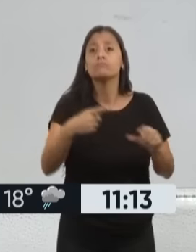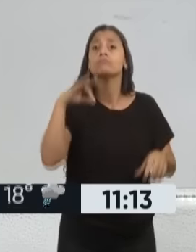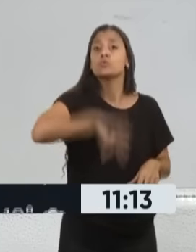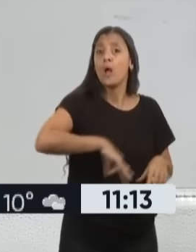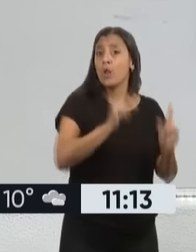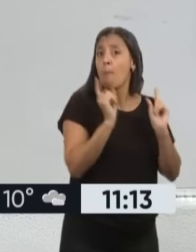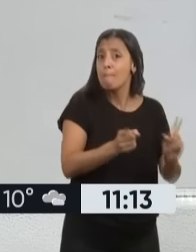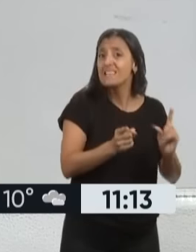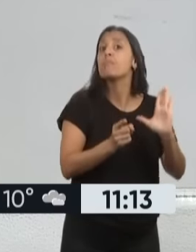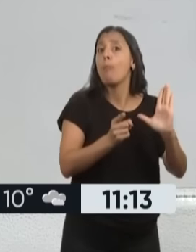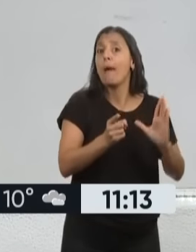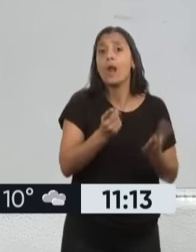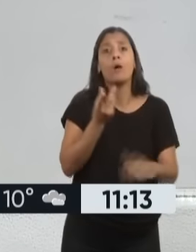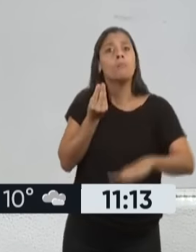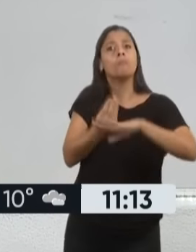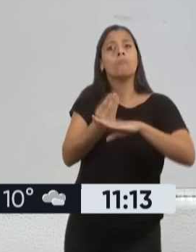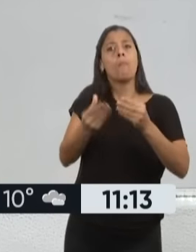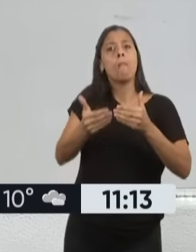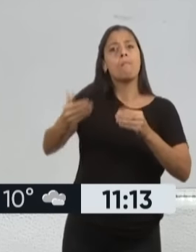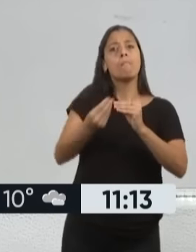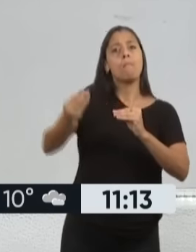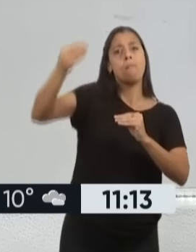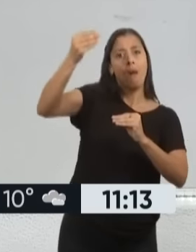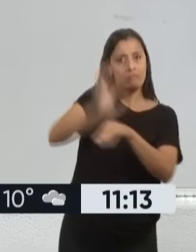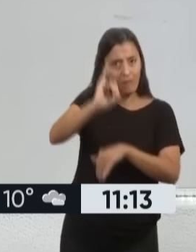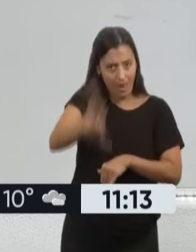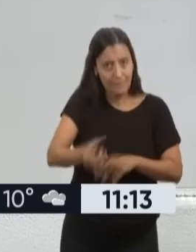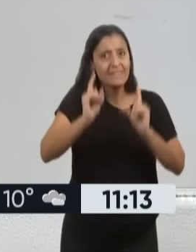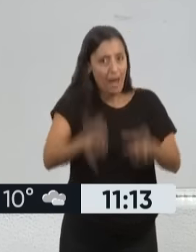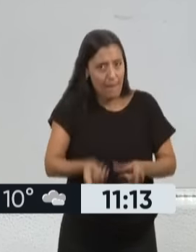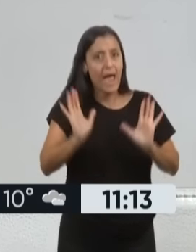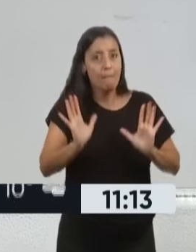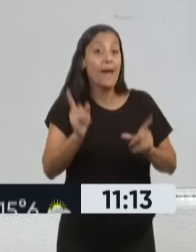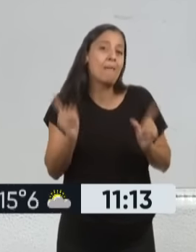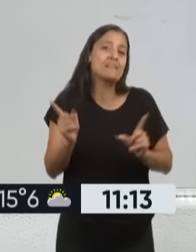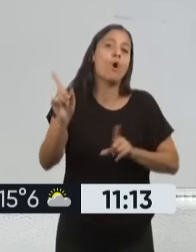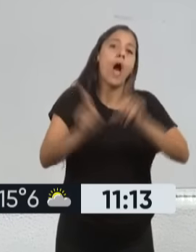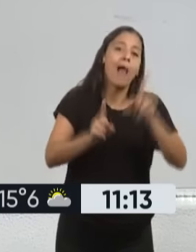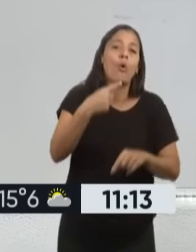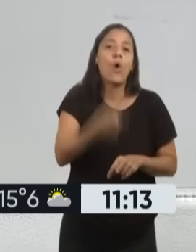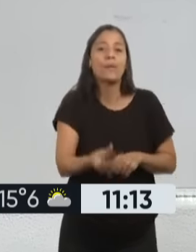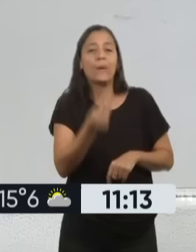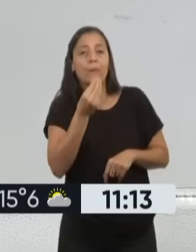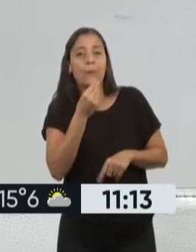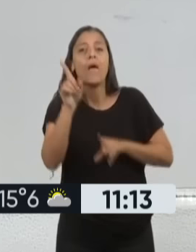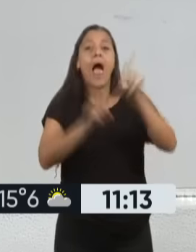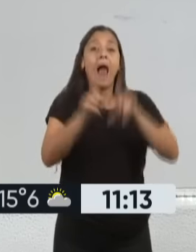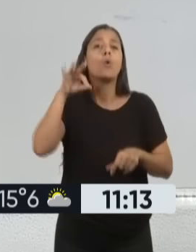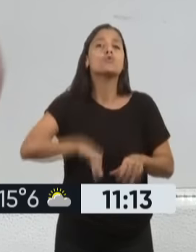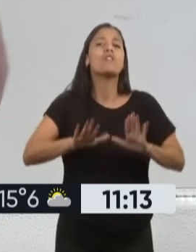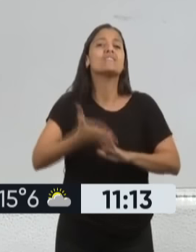pero sí ascensos de rangos y supuestas partidas discrecionales para supuestamente cumplimentar algunos sueldos